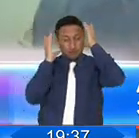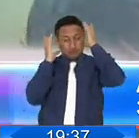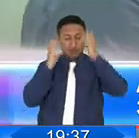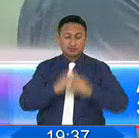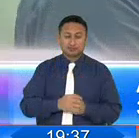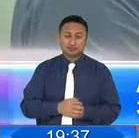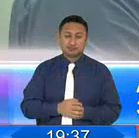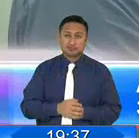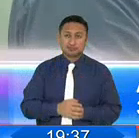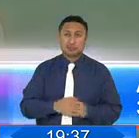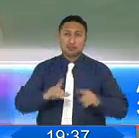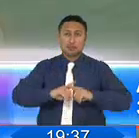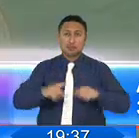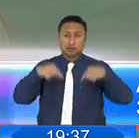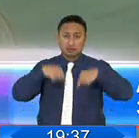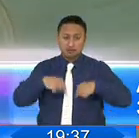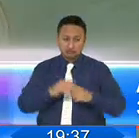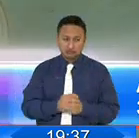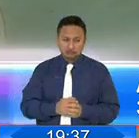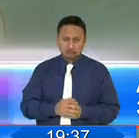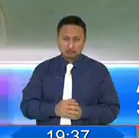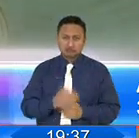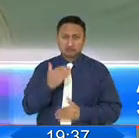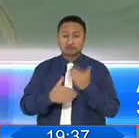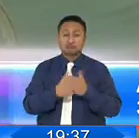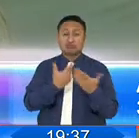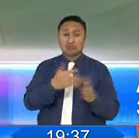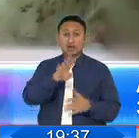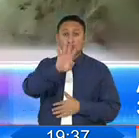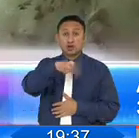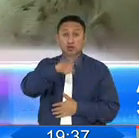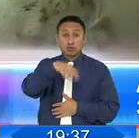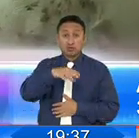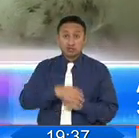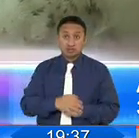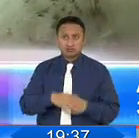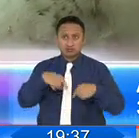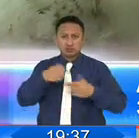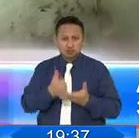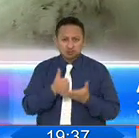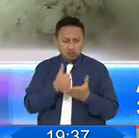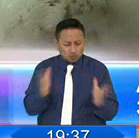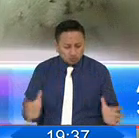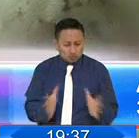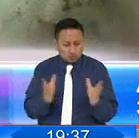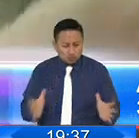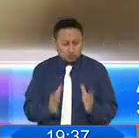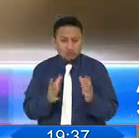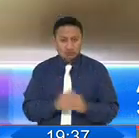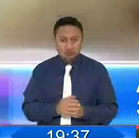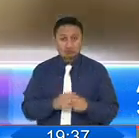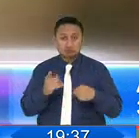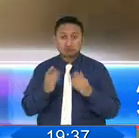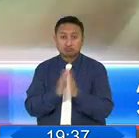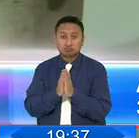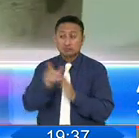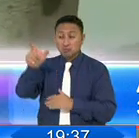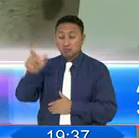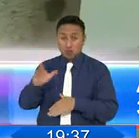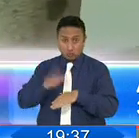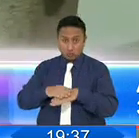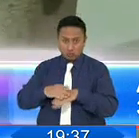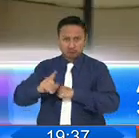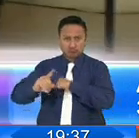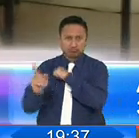nasal. Sin embargo, desde aquel momento tan duro han pasado 4 meses, en los que se buscaba incesantemente justicia y sanción para el